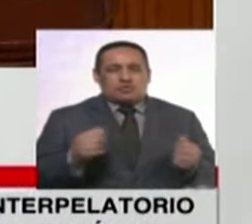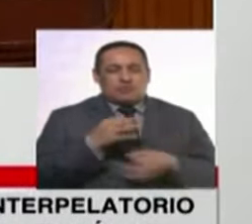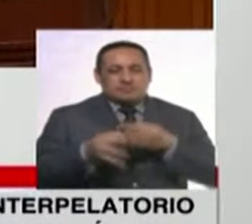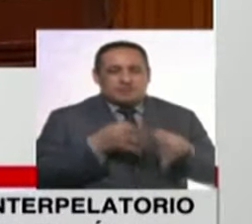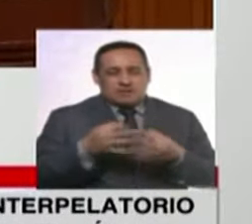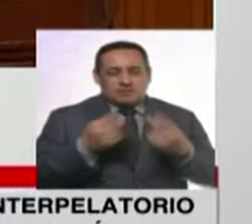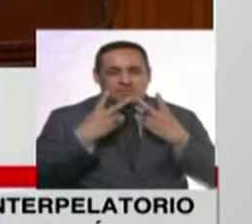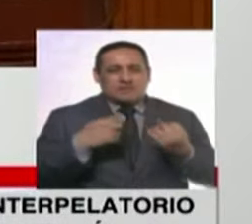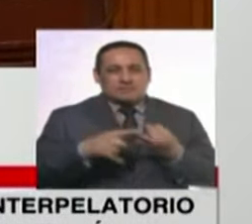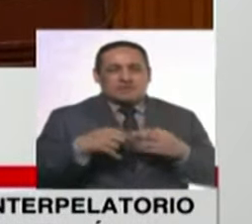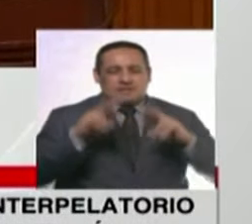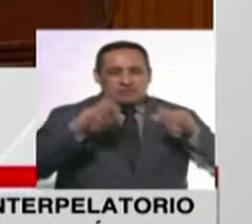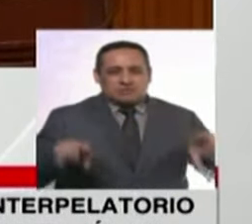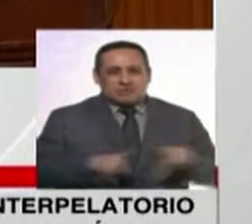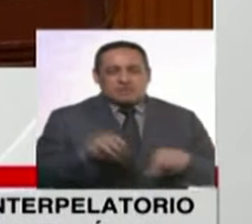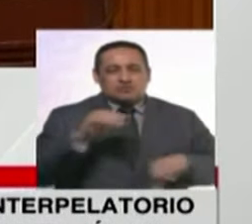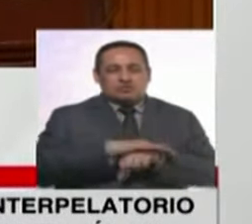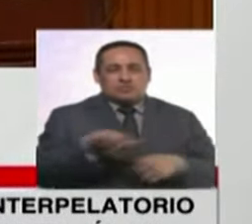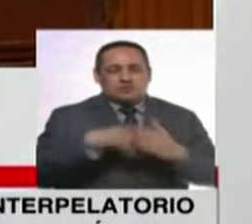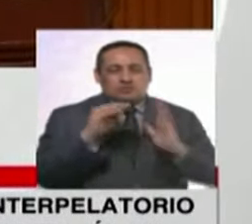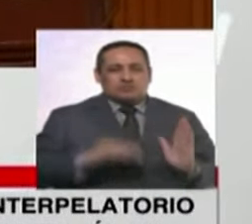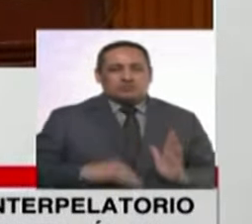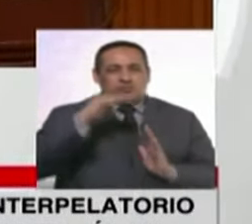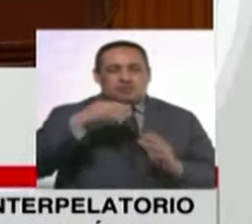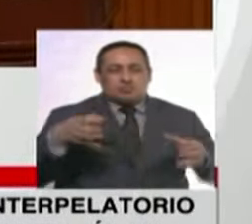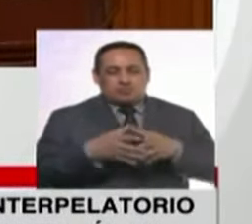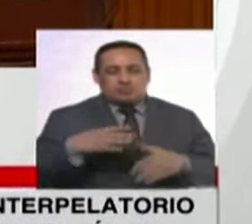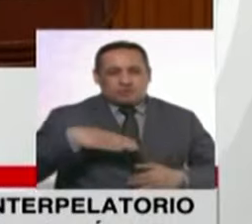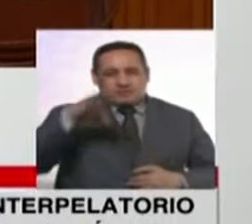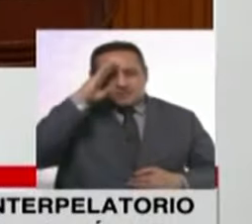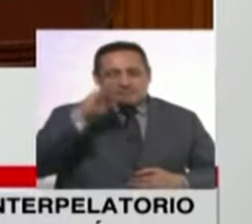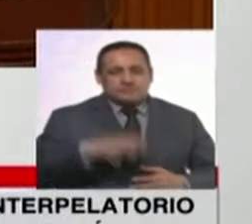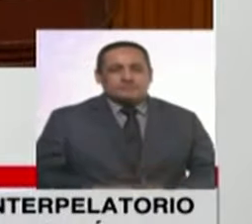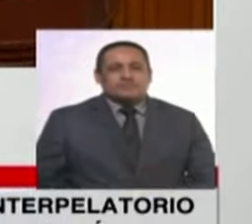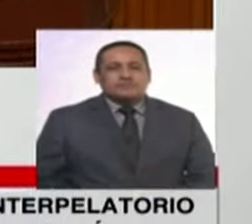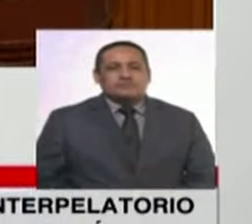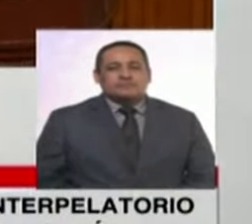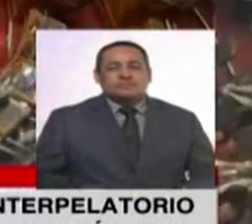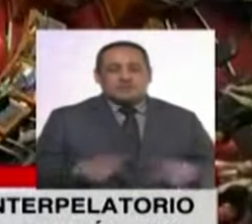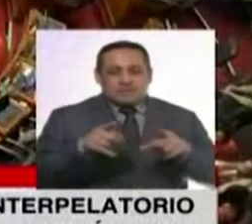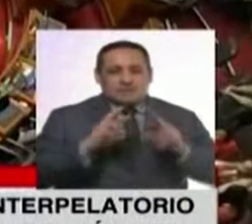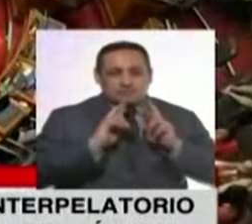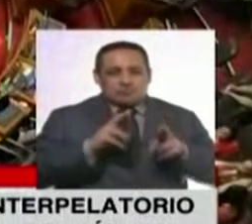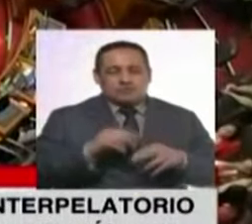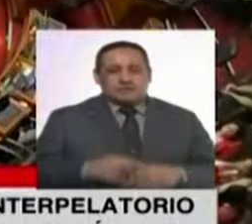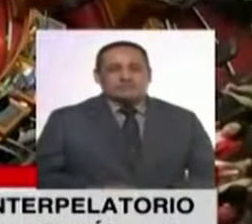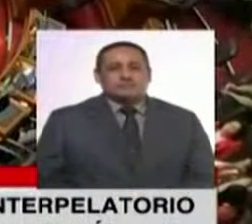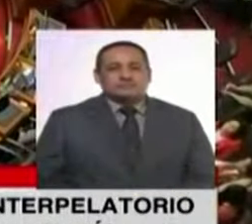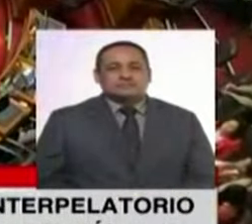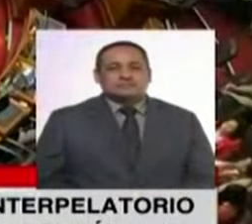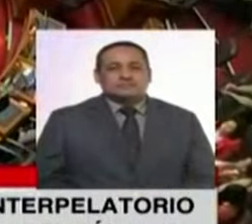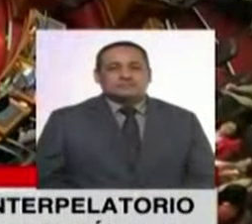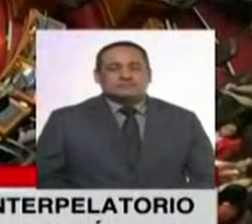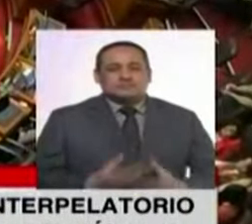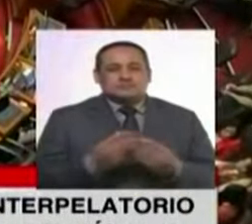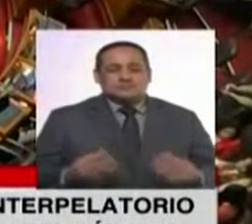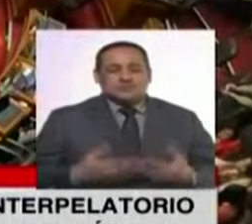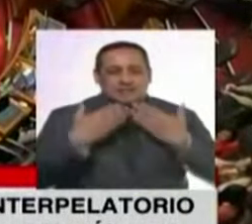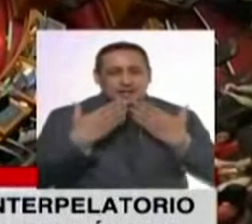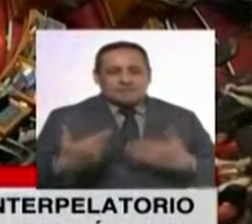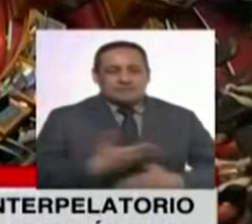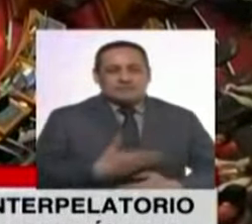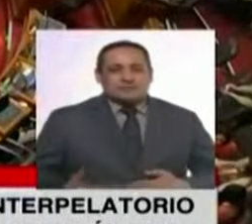mencionados en las investigaciones sobre los ascensos en la Policía Nacional del Perú para Que responda señor ministro Muchas gracias señor